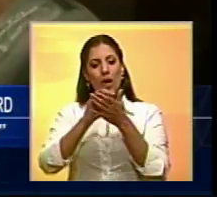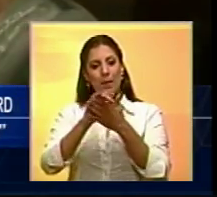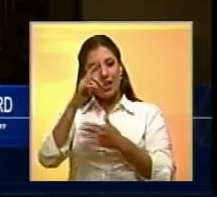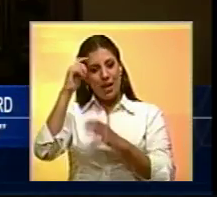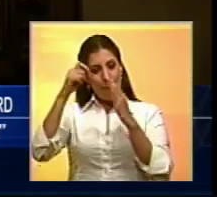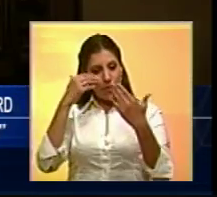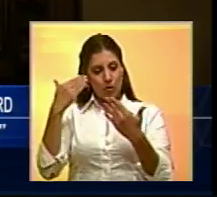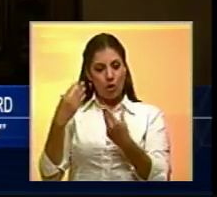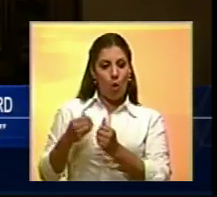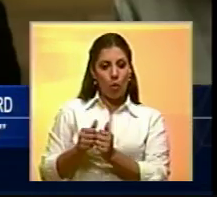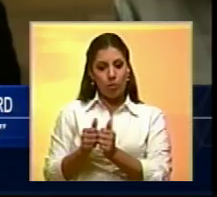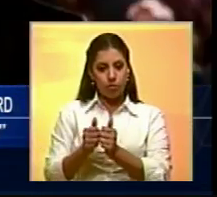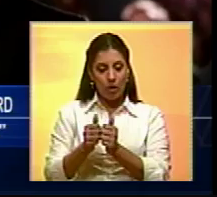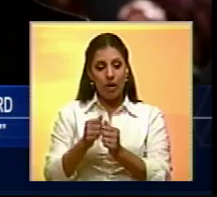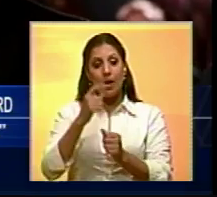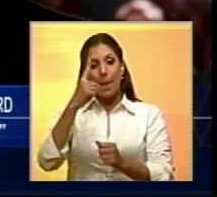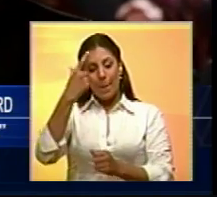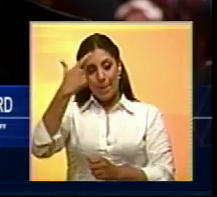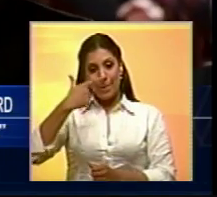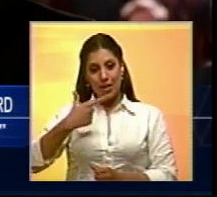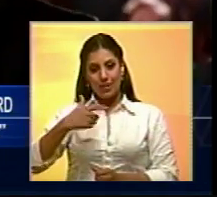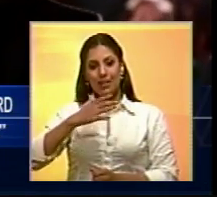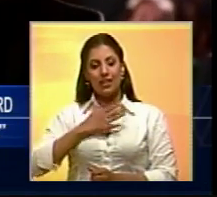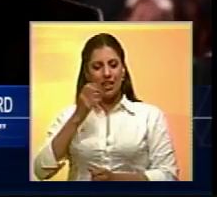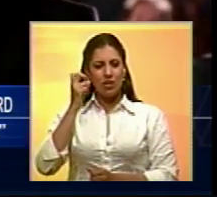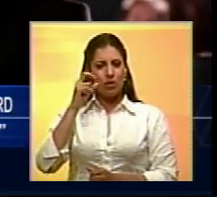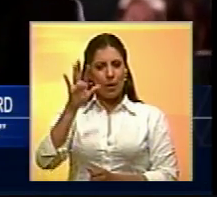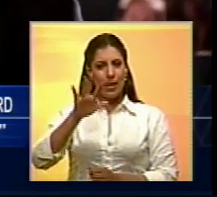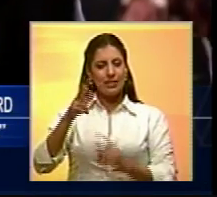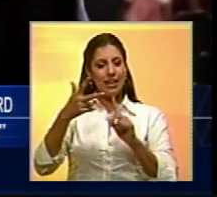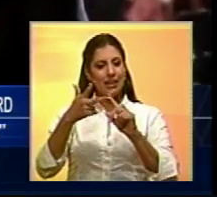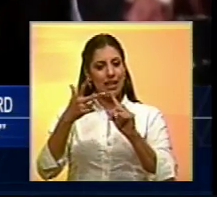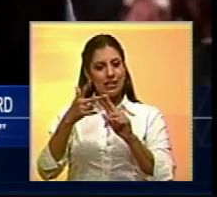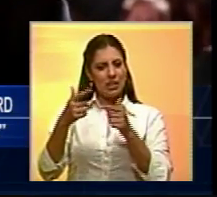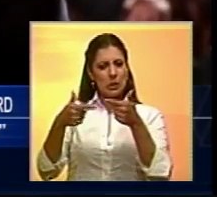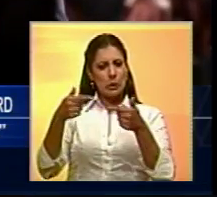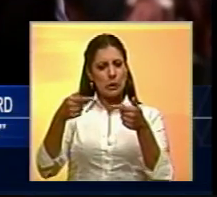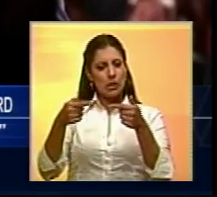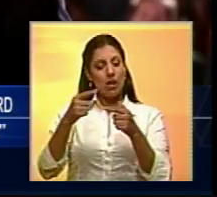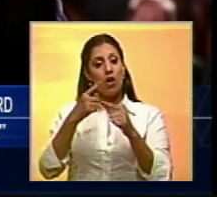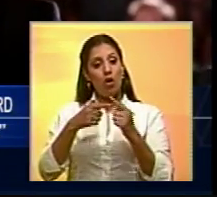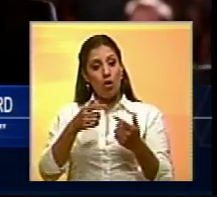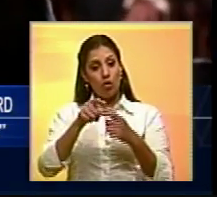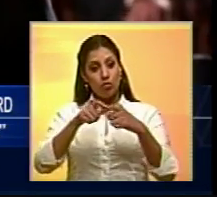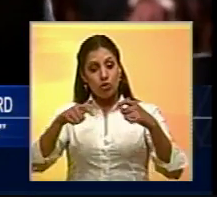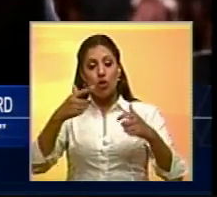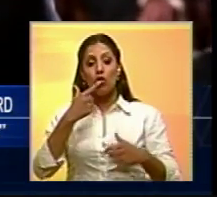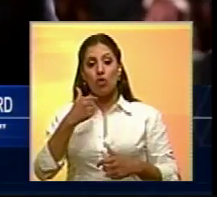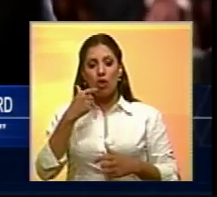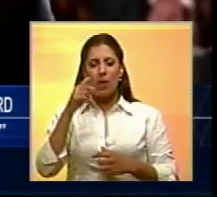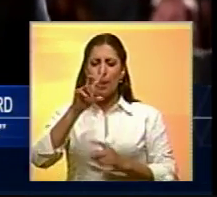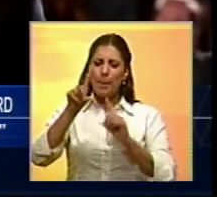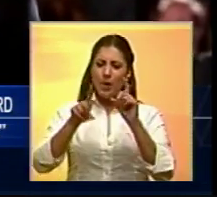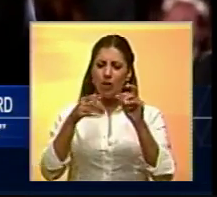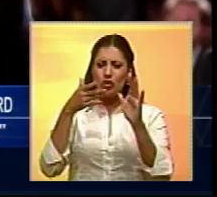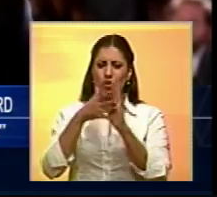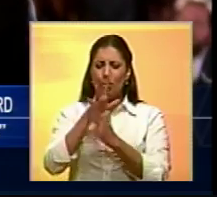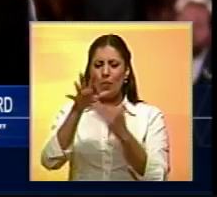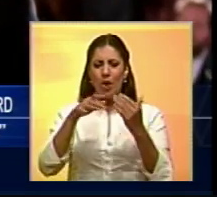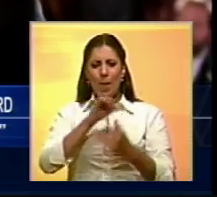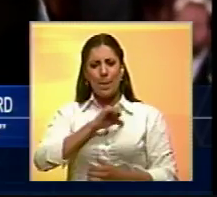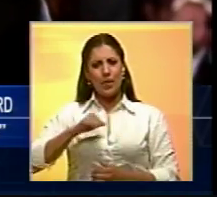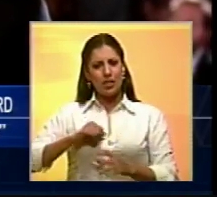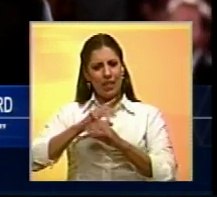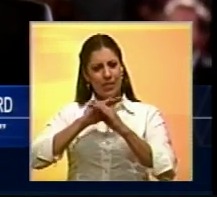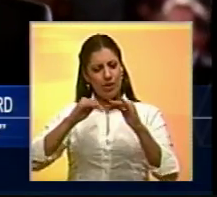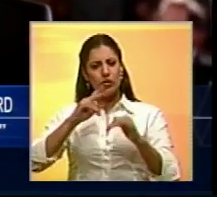de film Marion Cotillard, una de las personas que sonó como la tercera en discordia. En la alfombra roja, Brad fue consultado sobre su situación